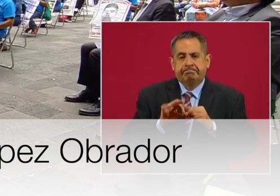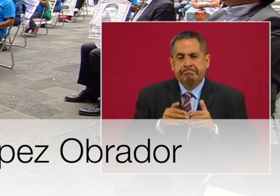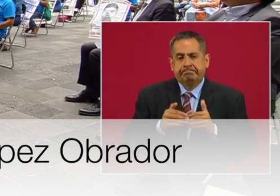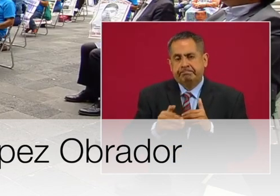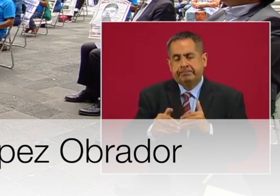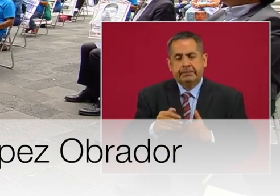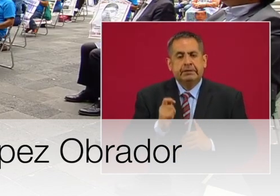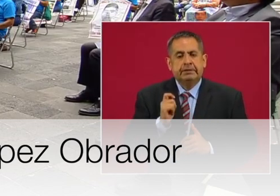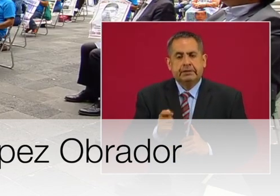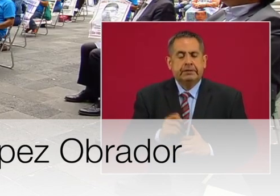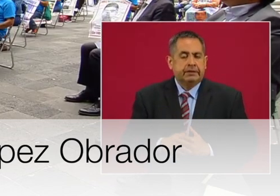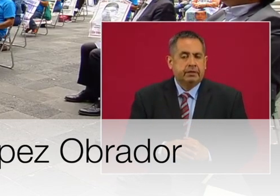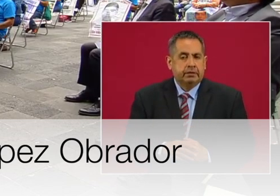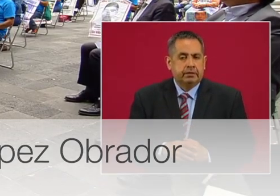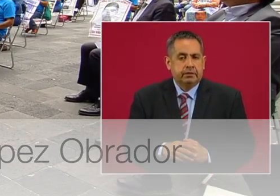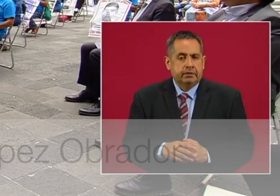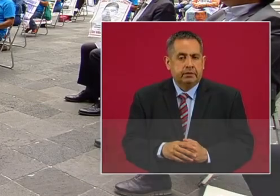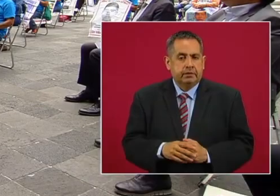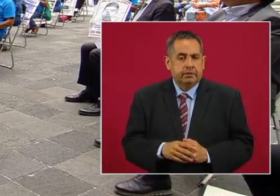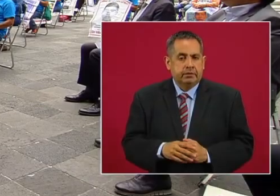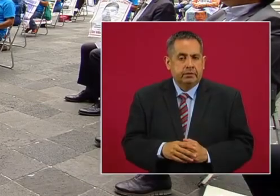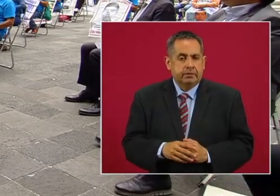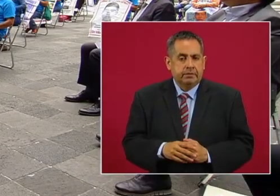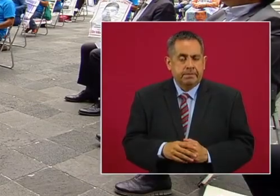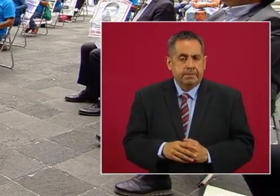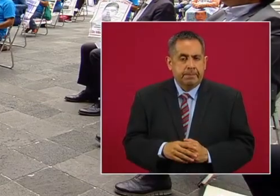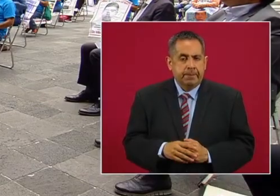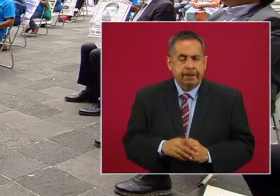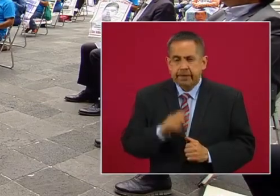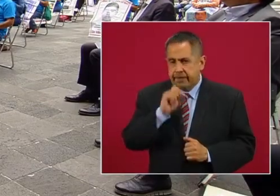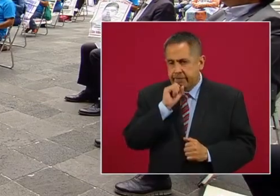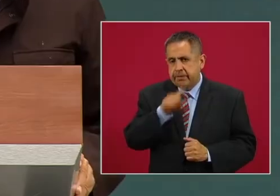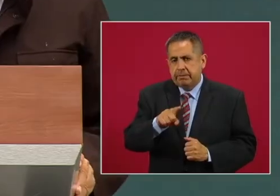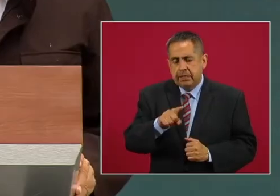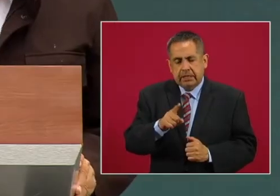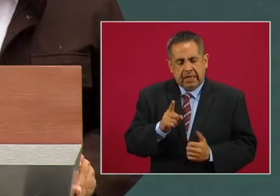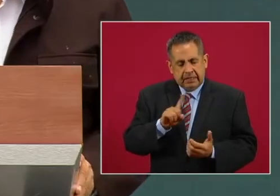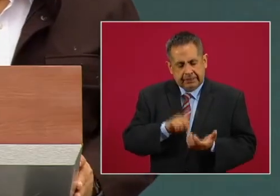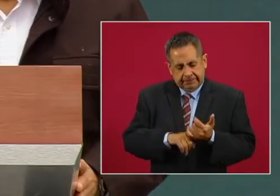y al mismo tiempo triste